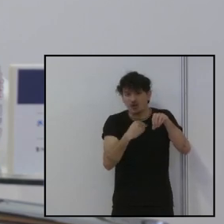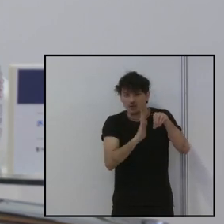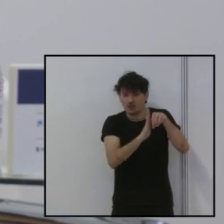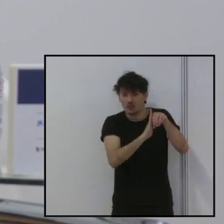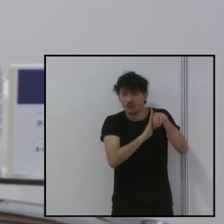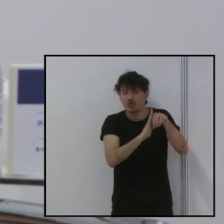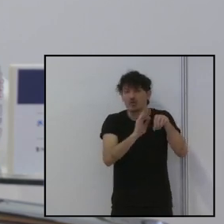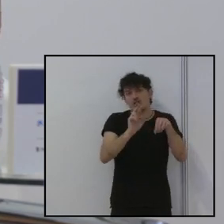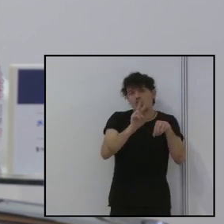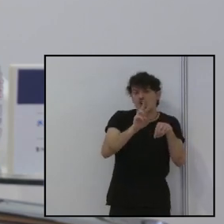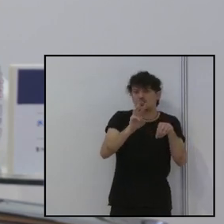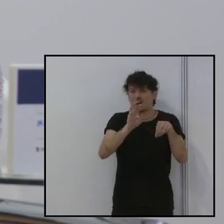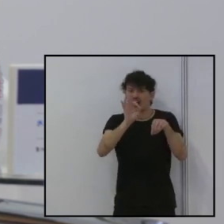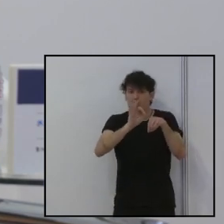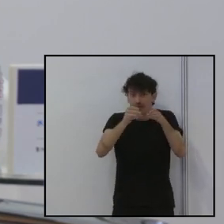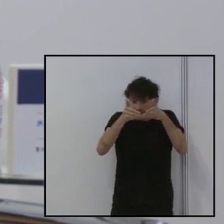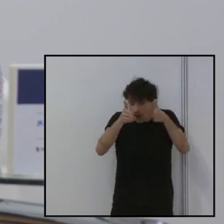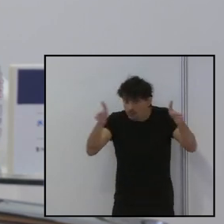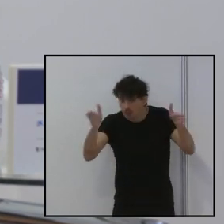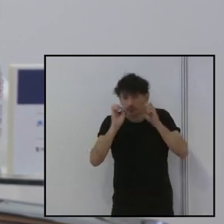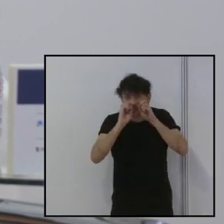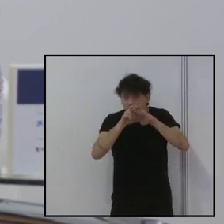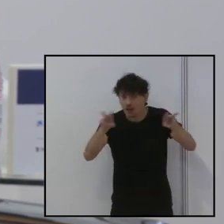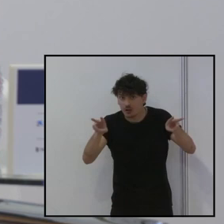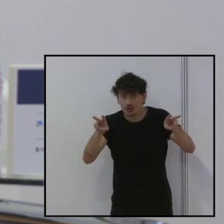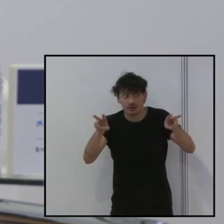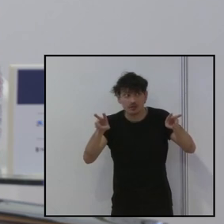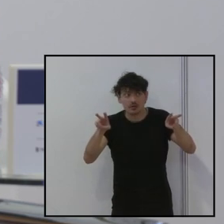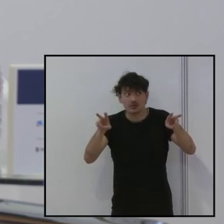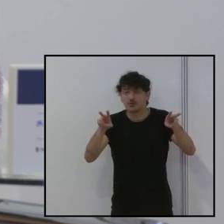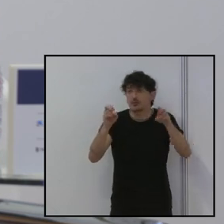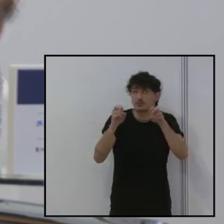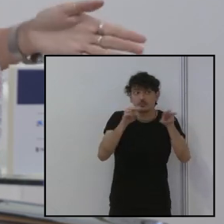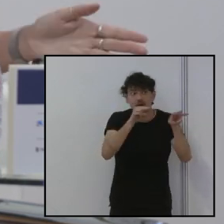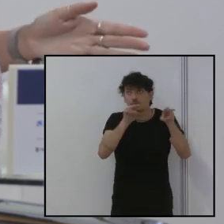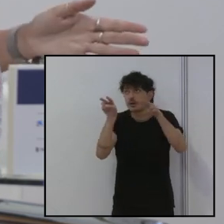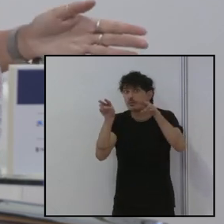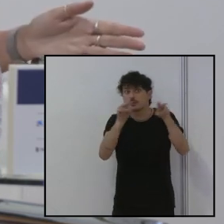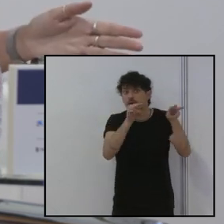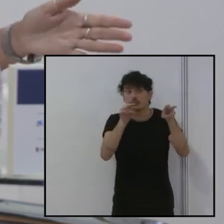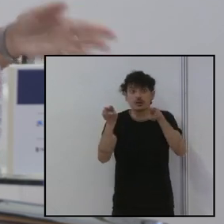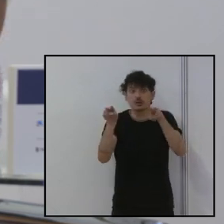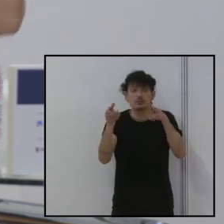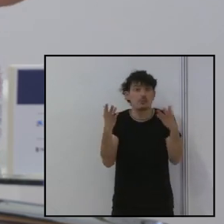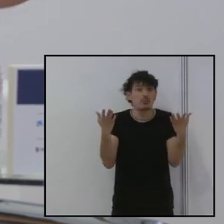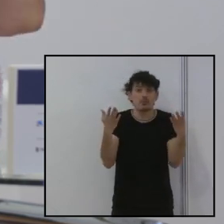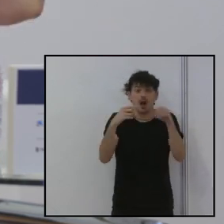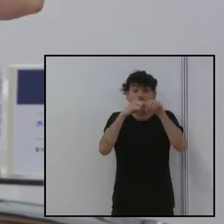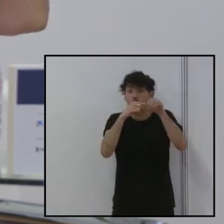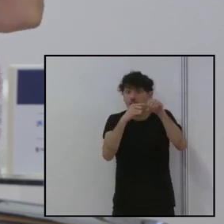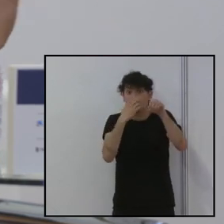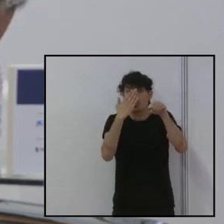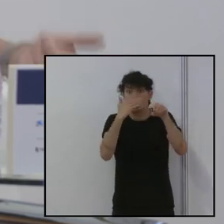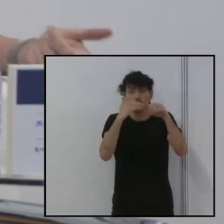y 4 grados del campo visual y la luna ocupa medio grado. Y sin embargo miramos para un lado y para otro y no vemos por ningún lado el agujero porque el